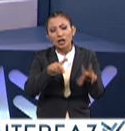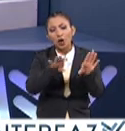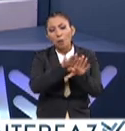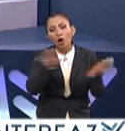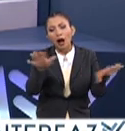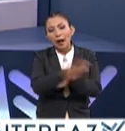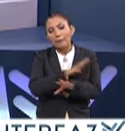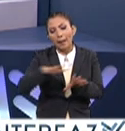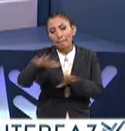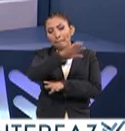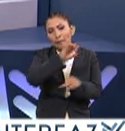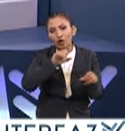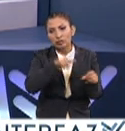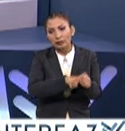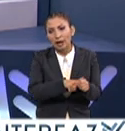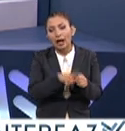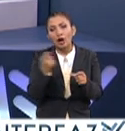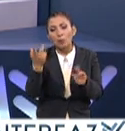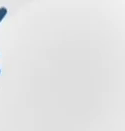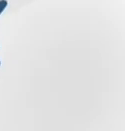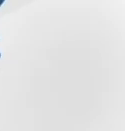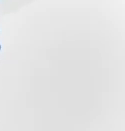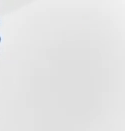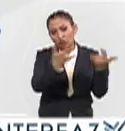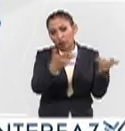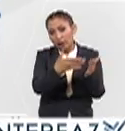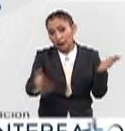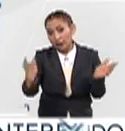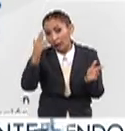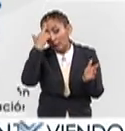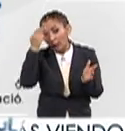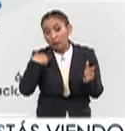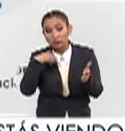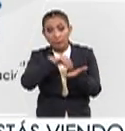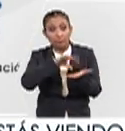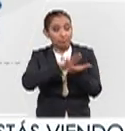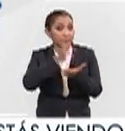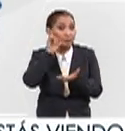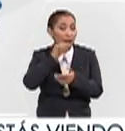cómo ha cambiado nuestra sociedad a partir de ese hecho. Y bueno, les recordamos que tenemos